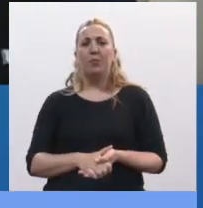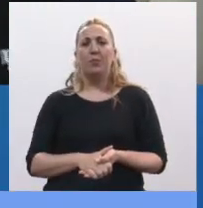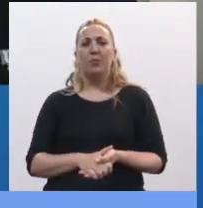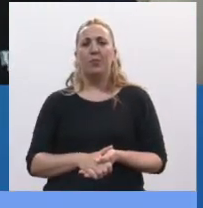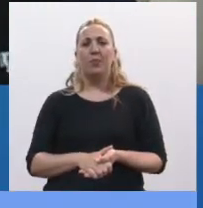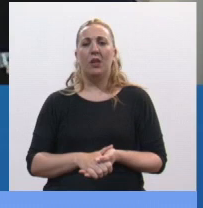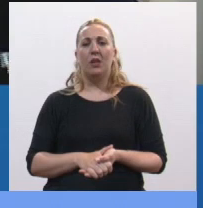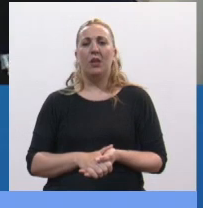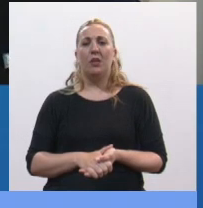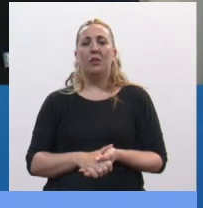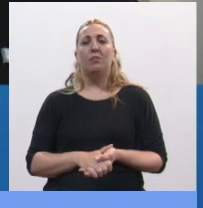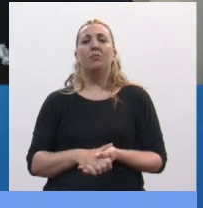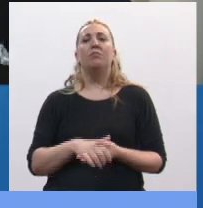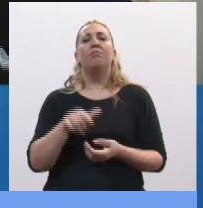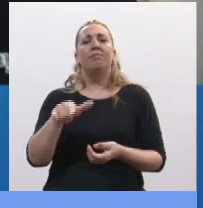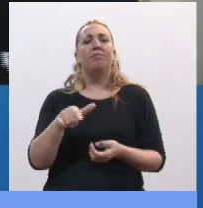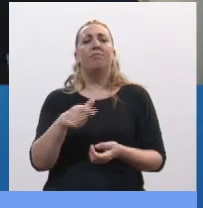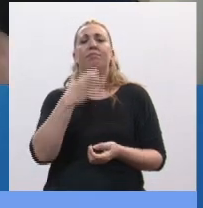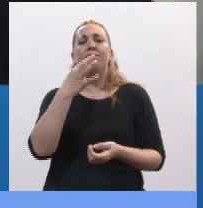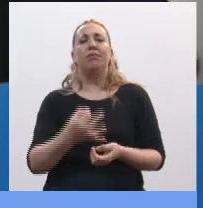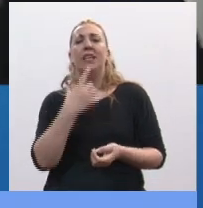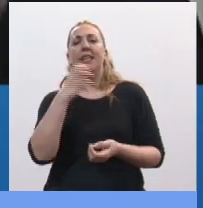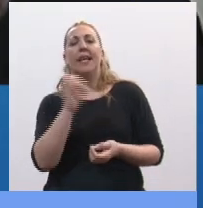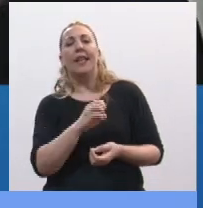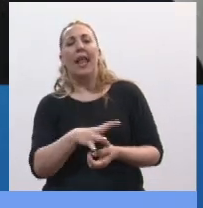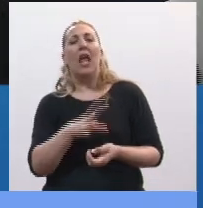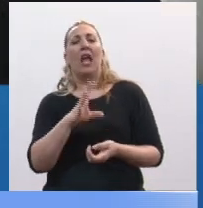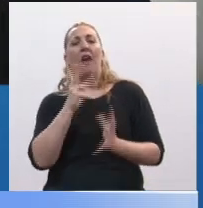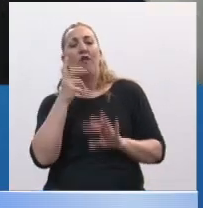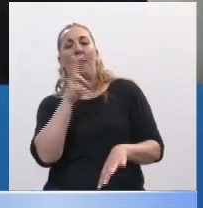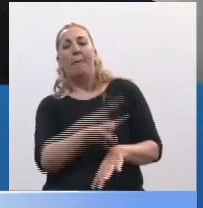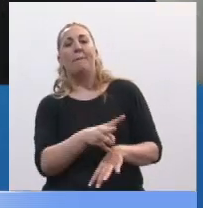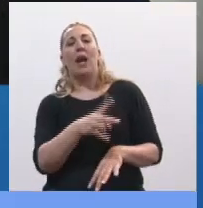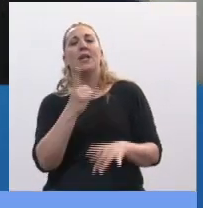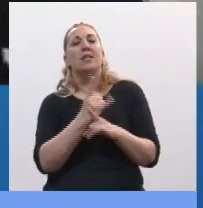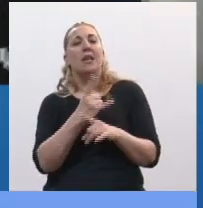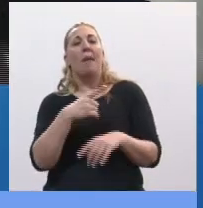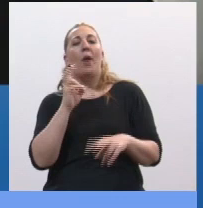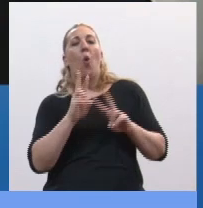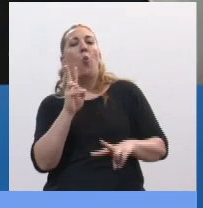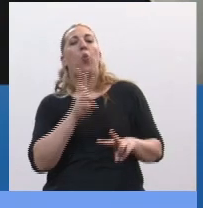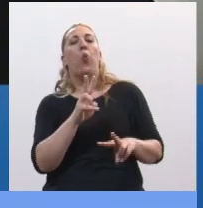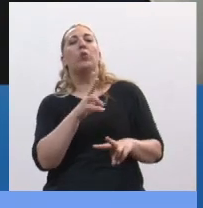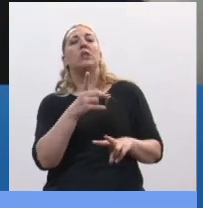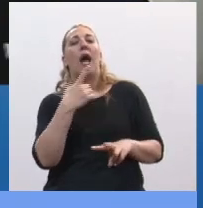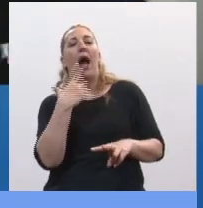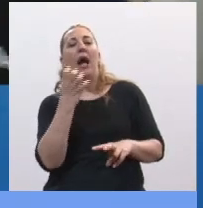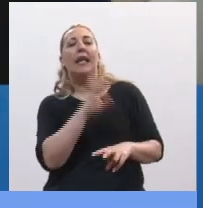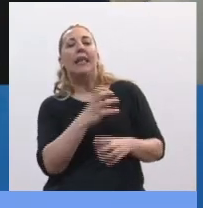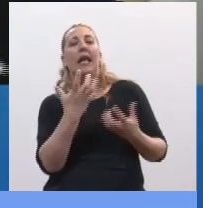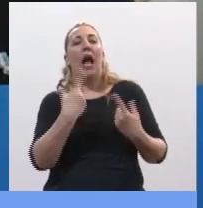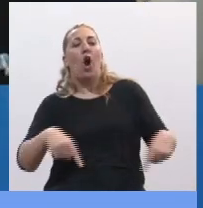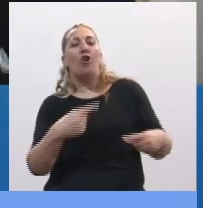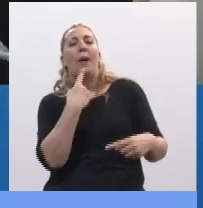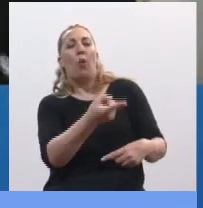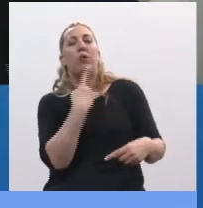Y la deslegitimaron permanentemente, la criticaban, la miraban con una lupa crítica, la defenestraban. Fueron